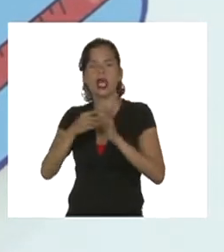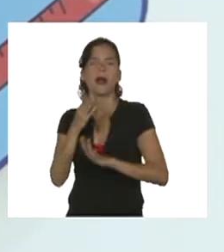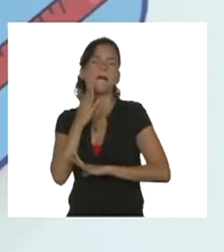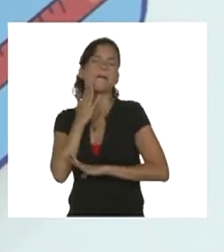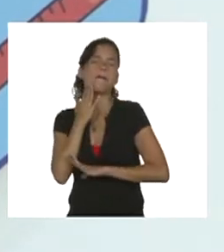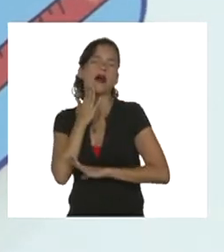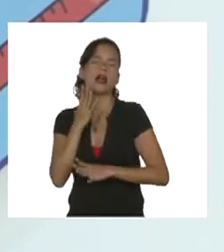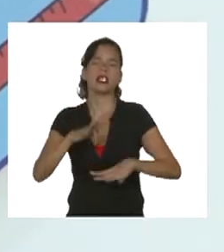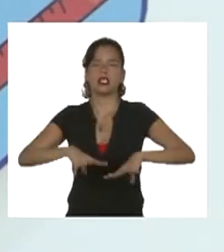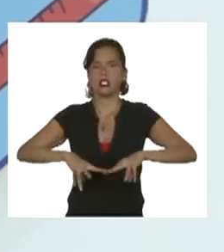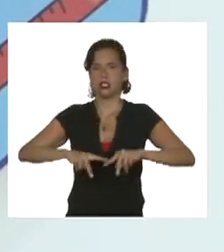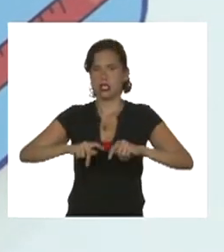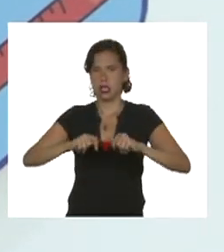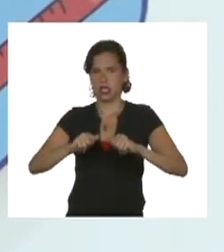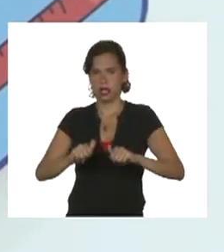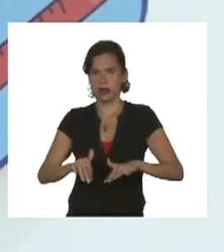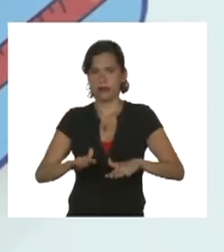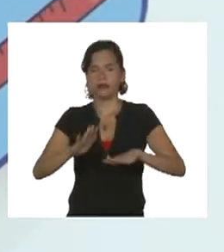suele explicarse,